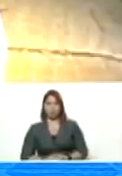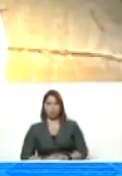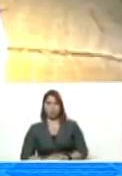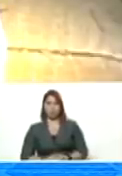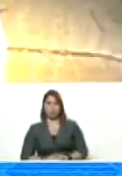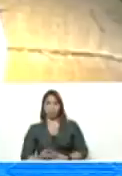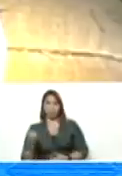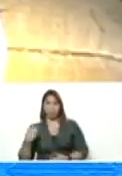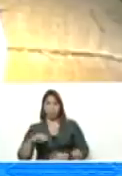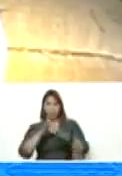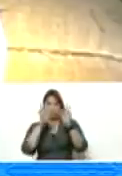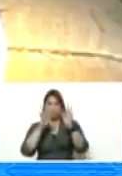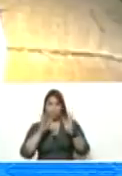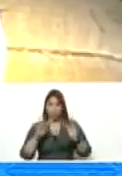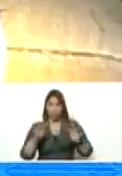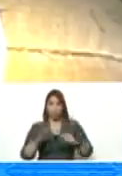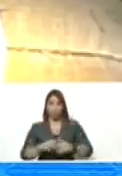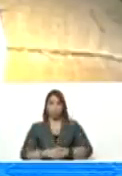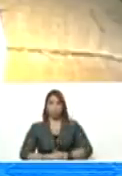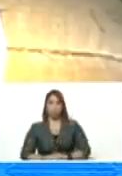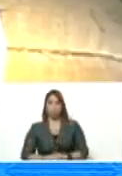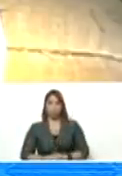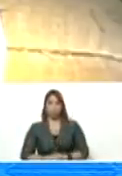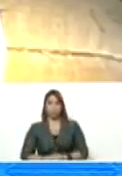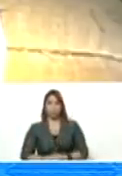los mecanismos virtuosos